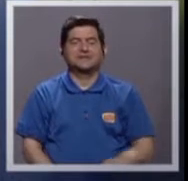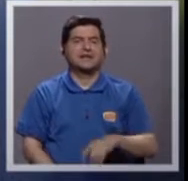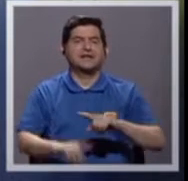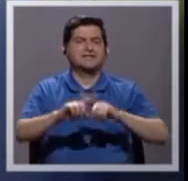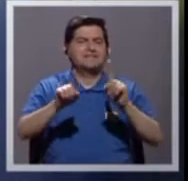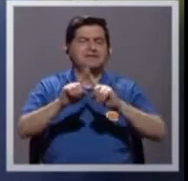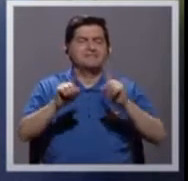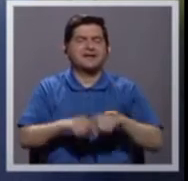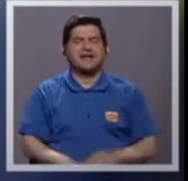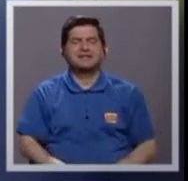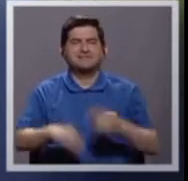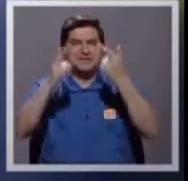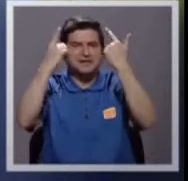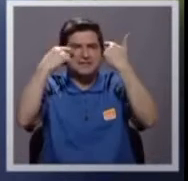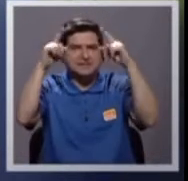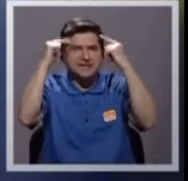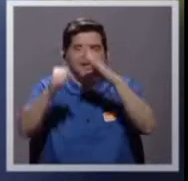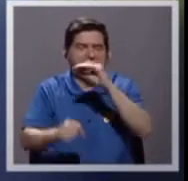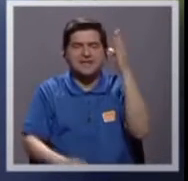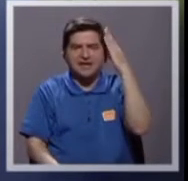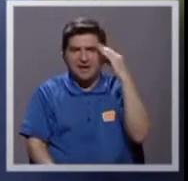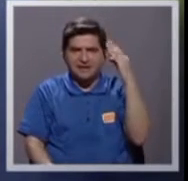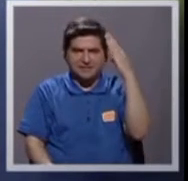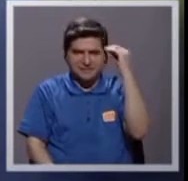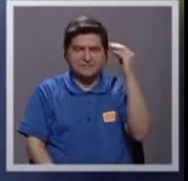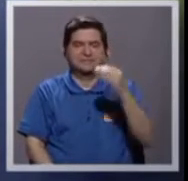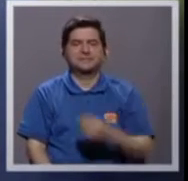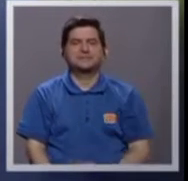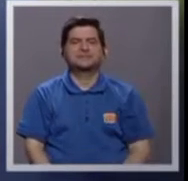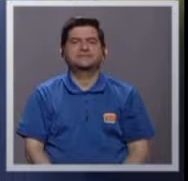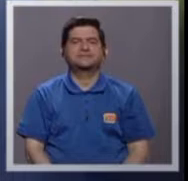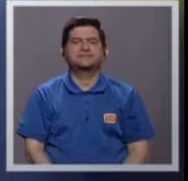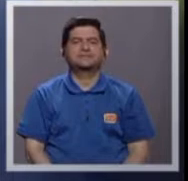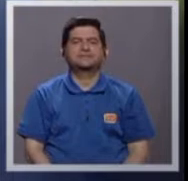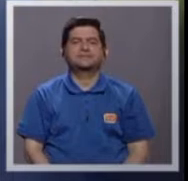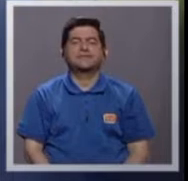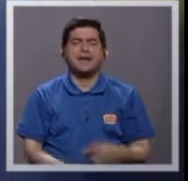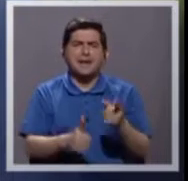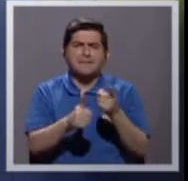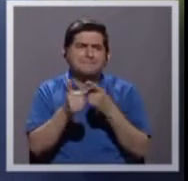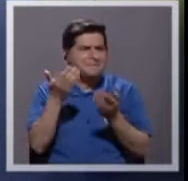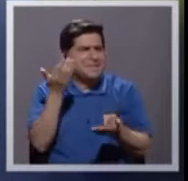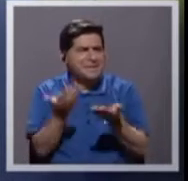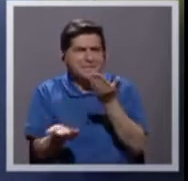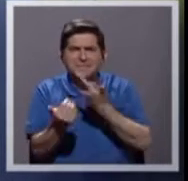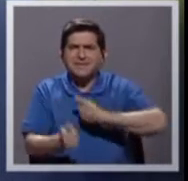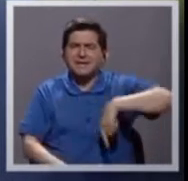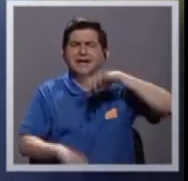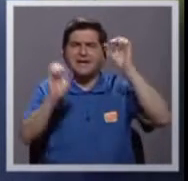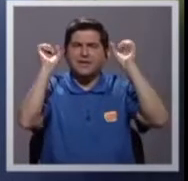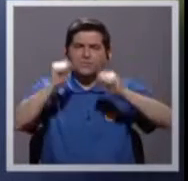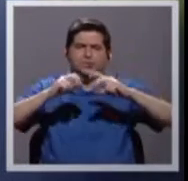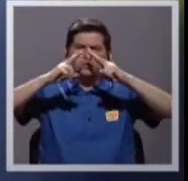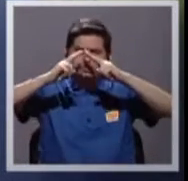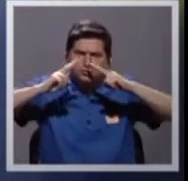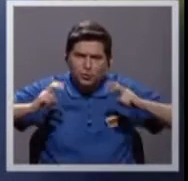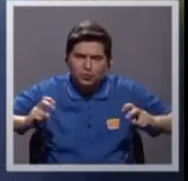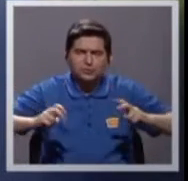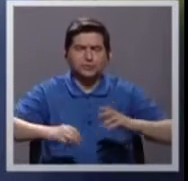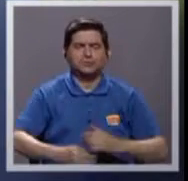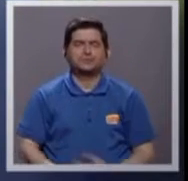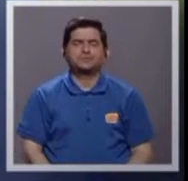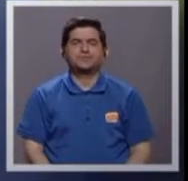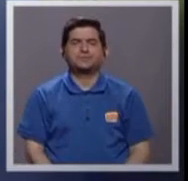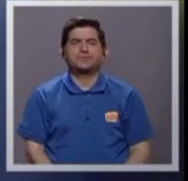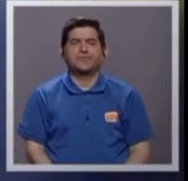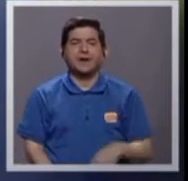sus logros y experiencias. Y una primera que tal vez podemos tocar un poco es que